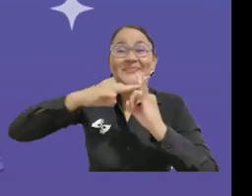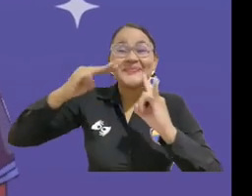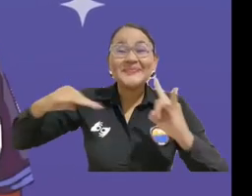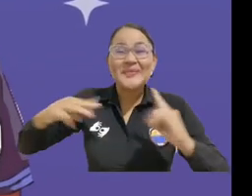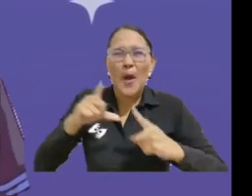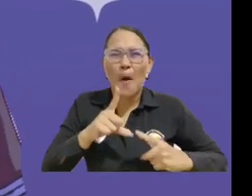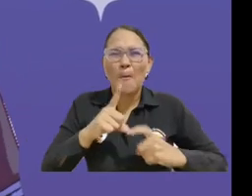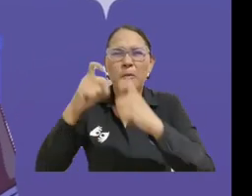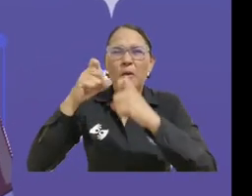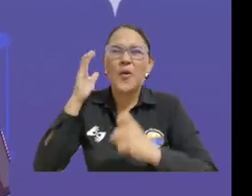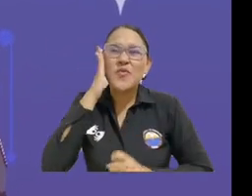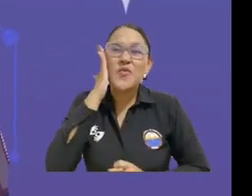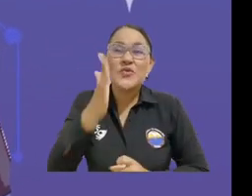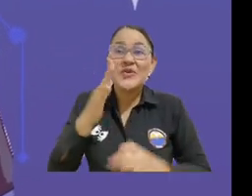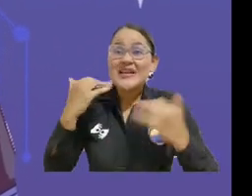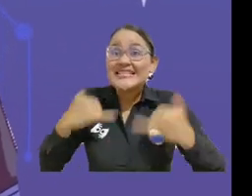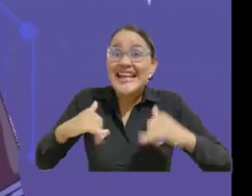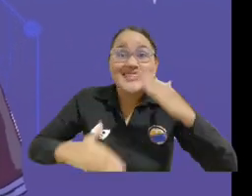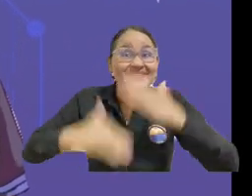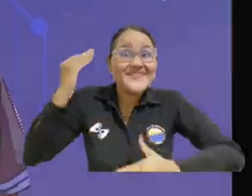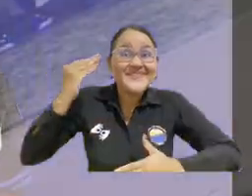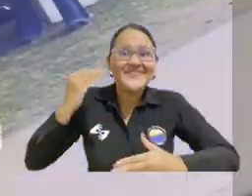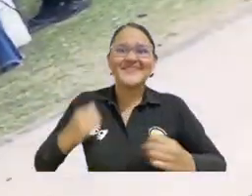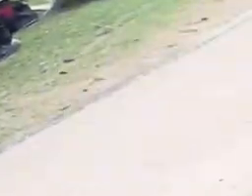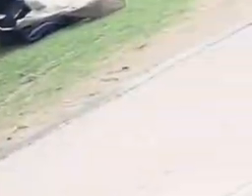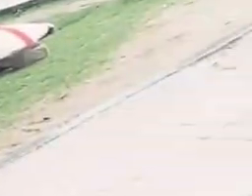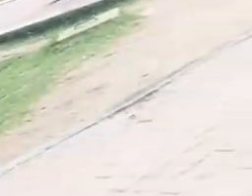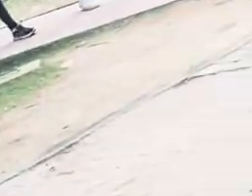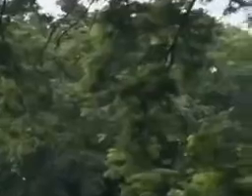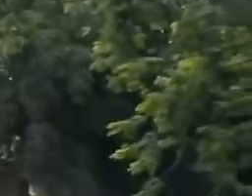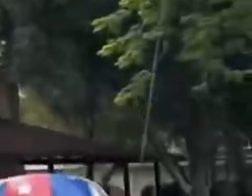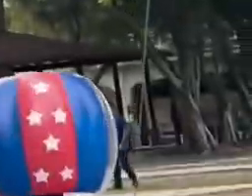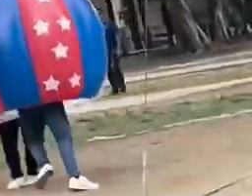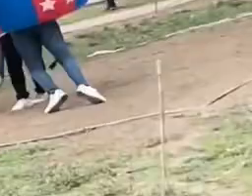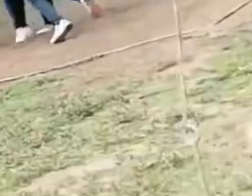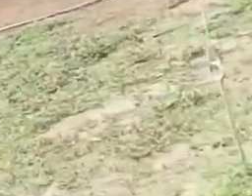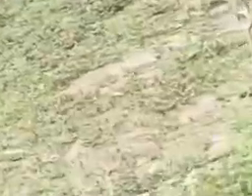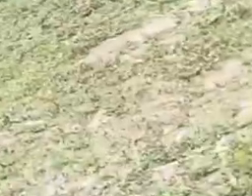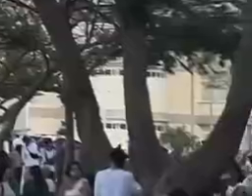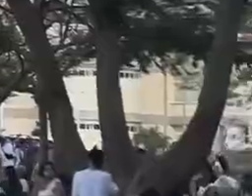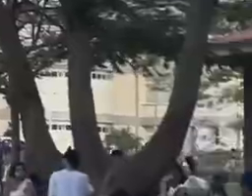En Unimagdalena el viaje hacia el futuro comenzó.